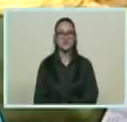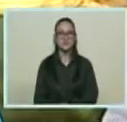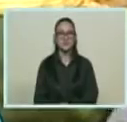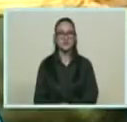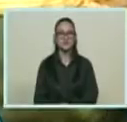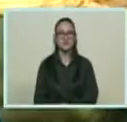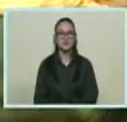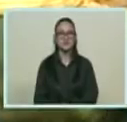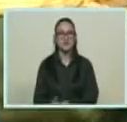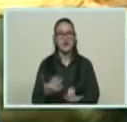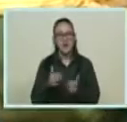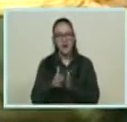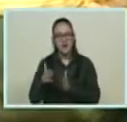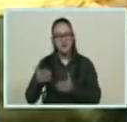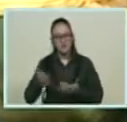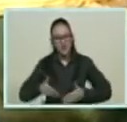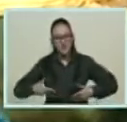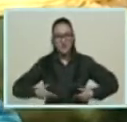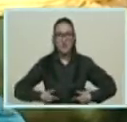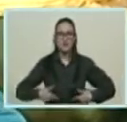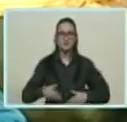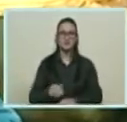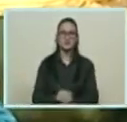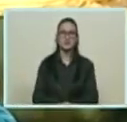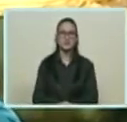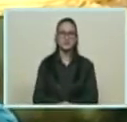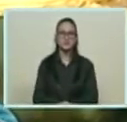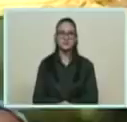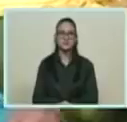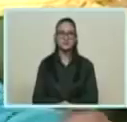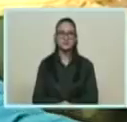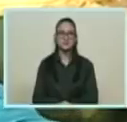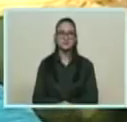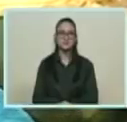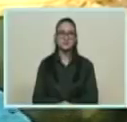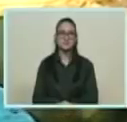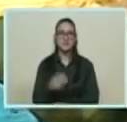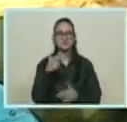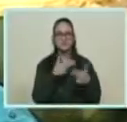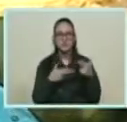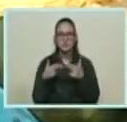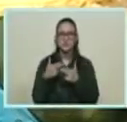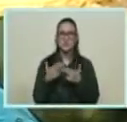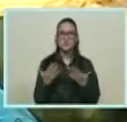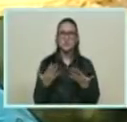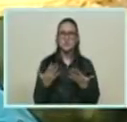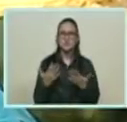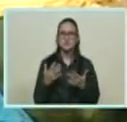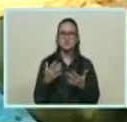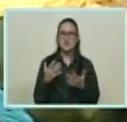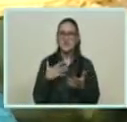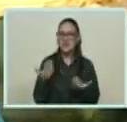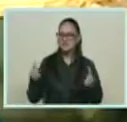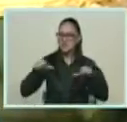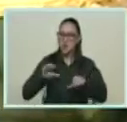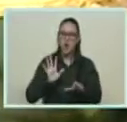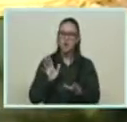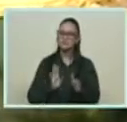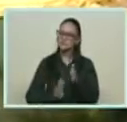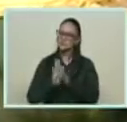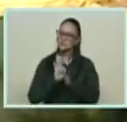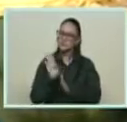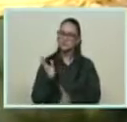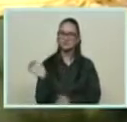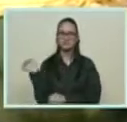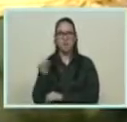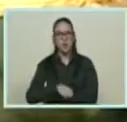Colorido, alado y hermoso esfuerzo por construir por encima de los que quieren destruir, a